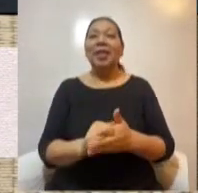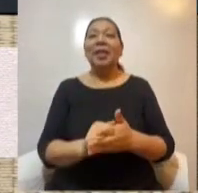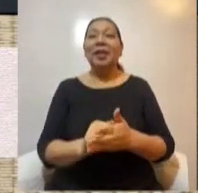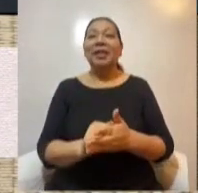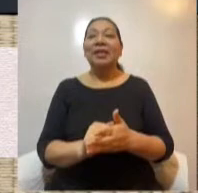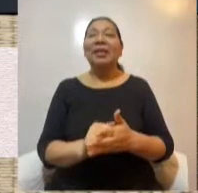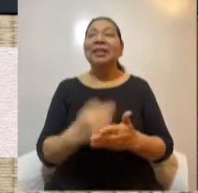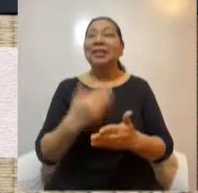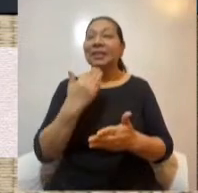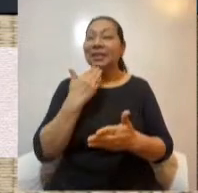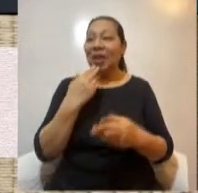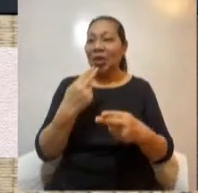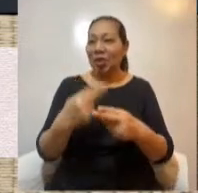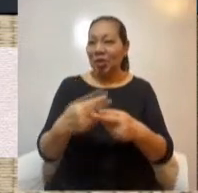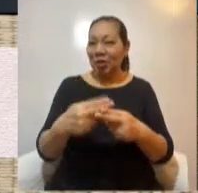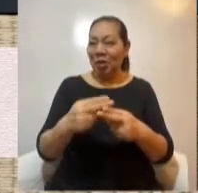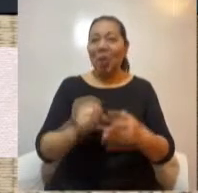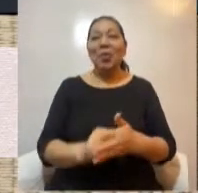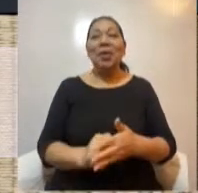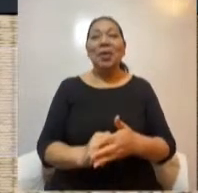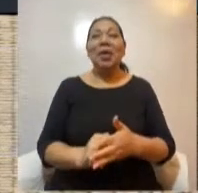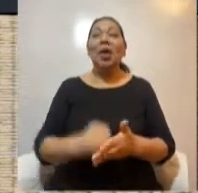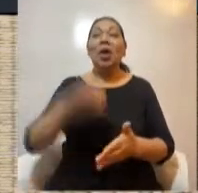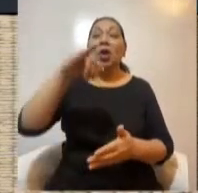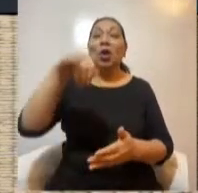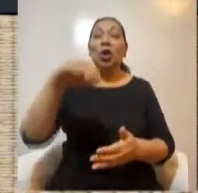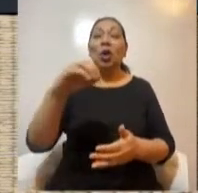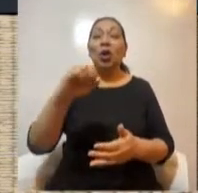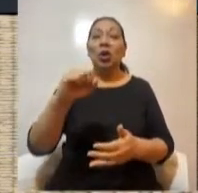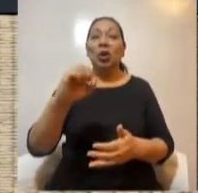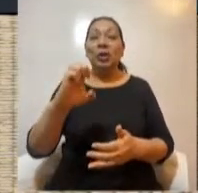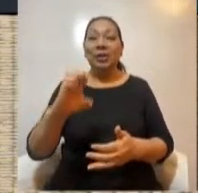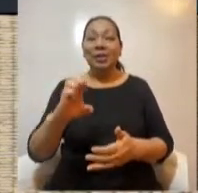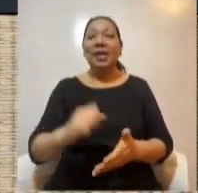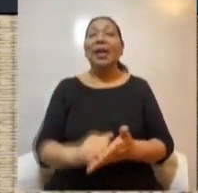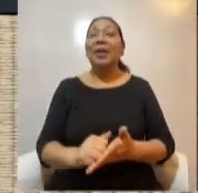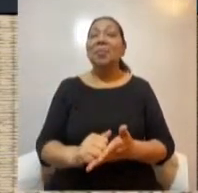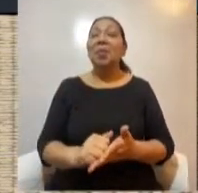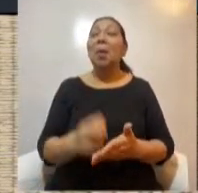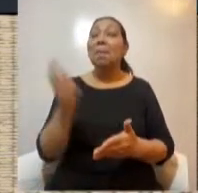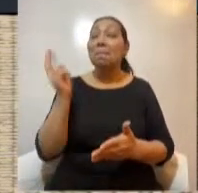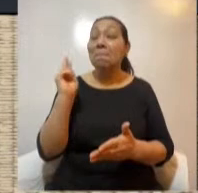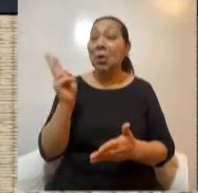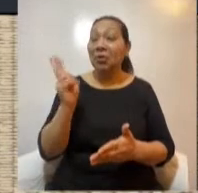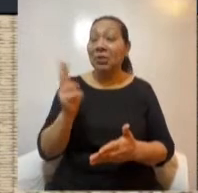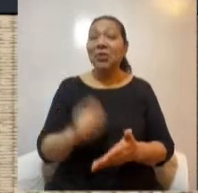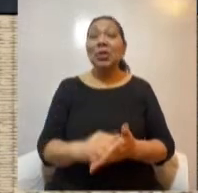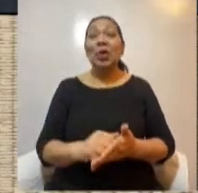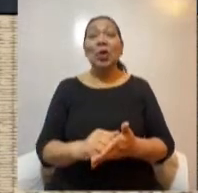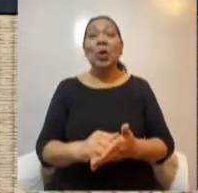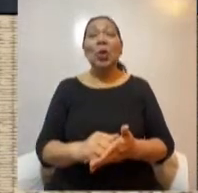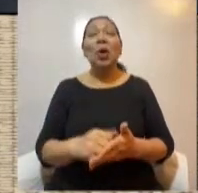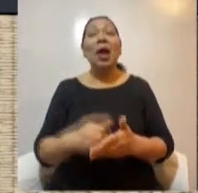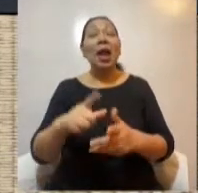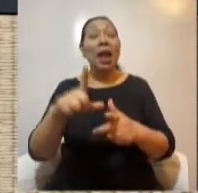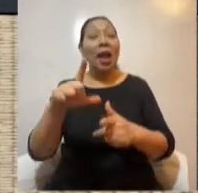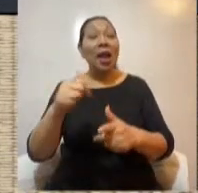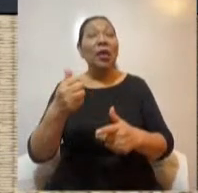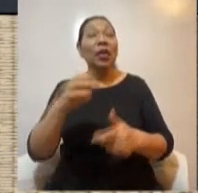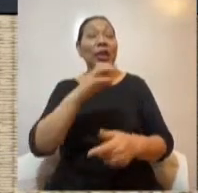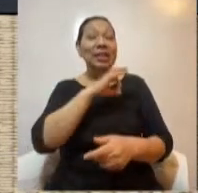en Derecho. Se trata del doctor José García Eizaguirre, docente de la Universidad de los Lagos